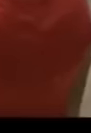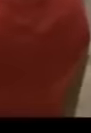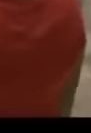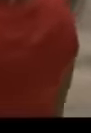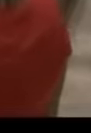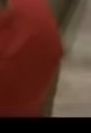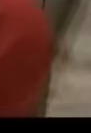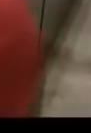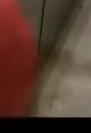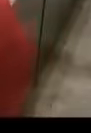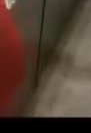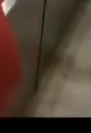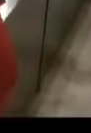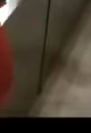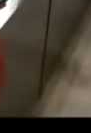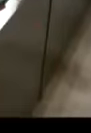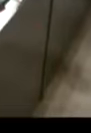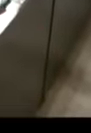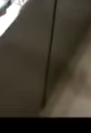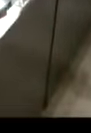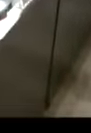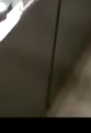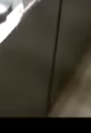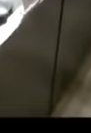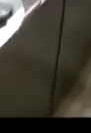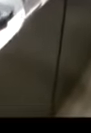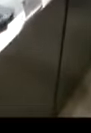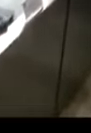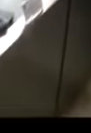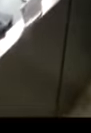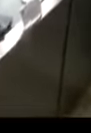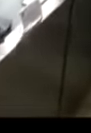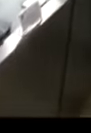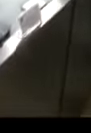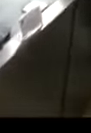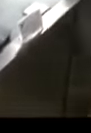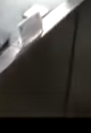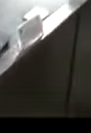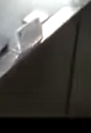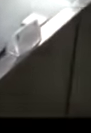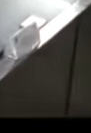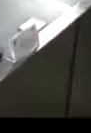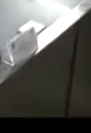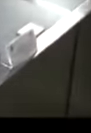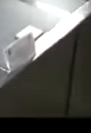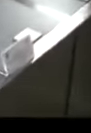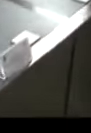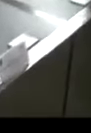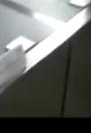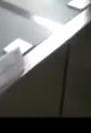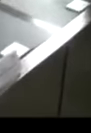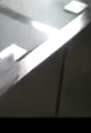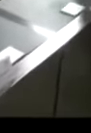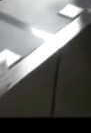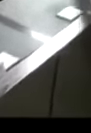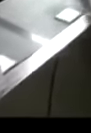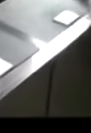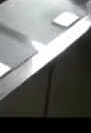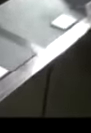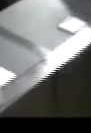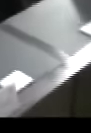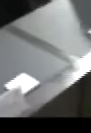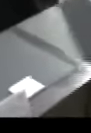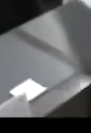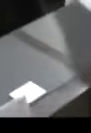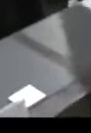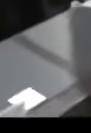artículo 111 del Reglamento Interior y de Debates de la Asamblea Nacional. Como segundo punto, el debate sobre las